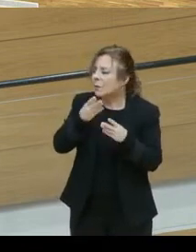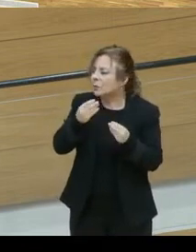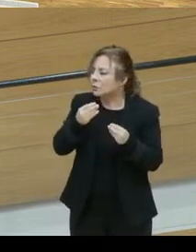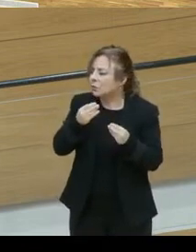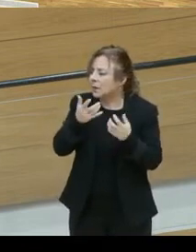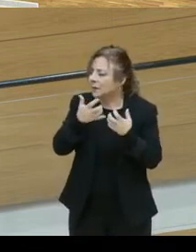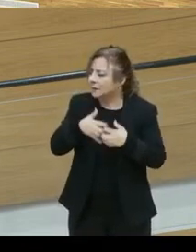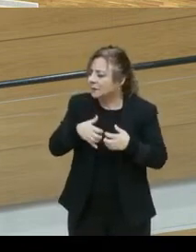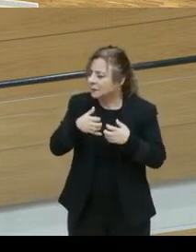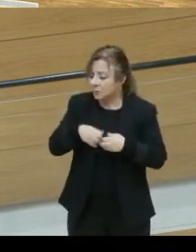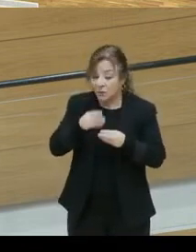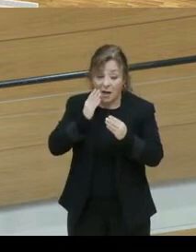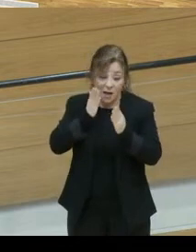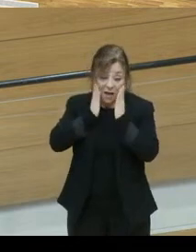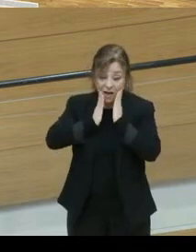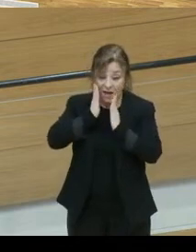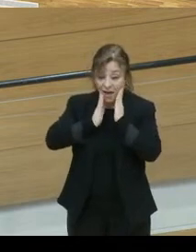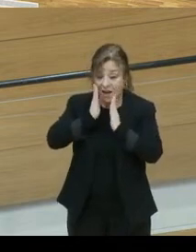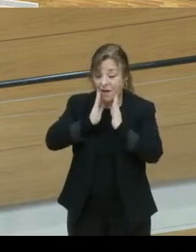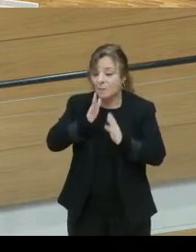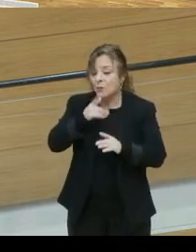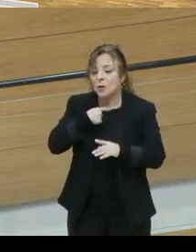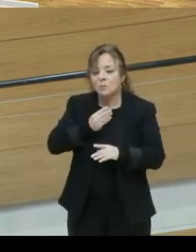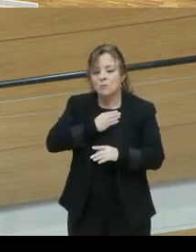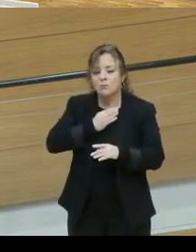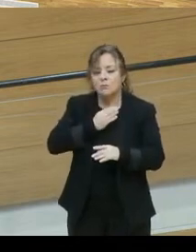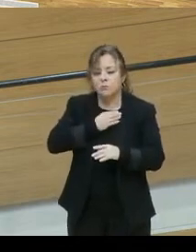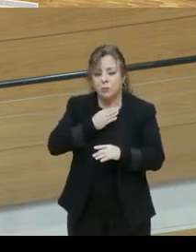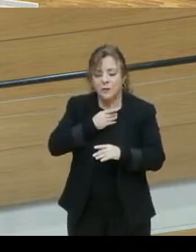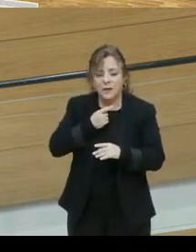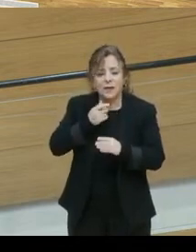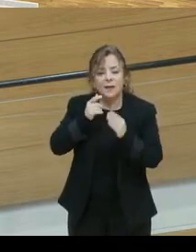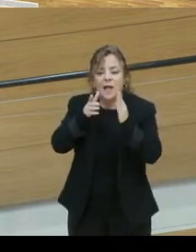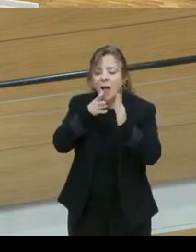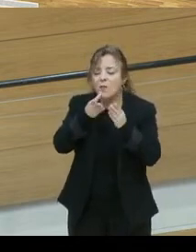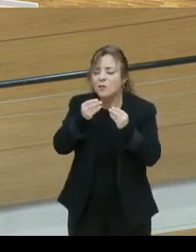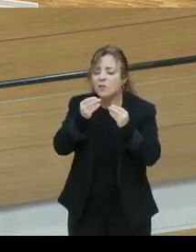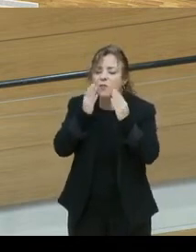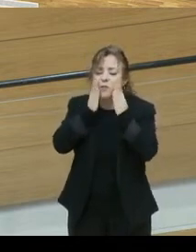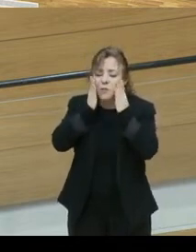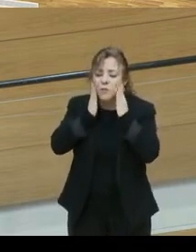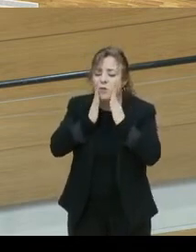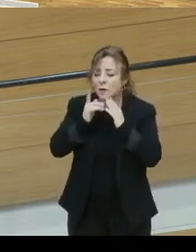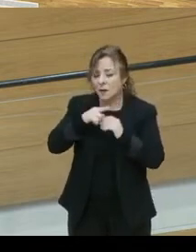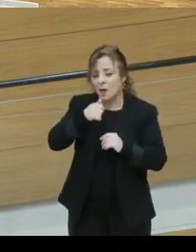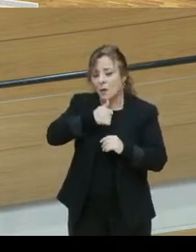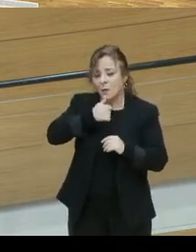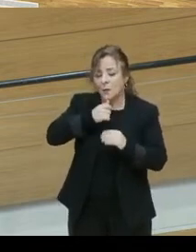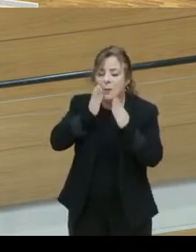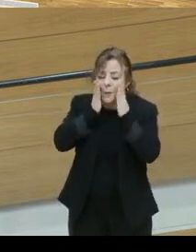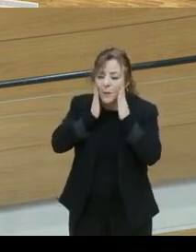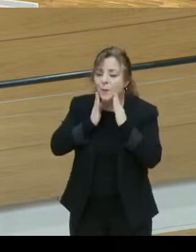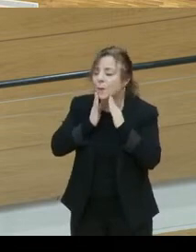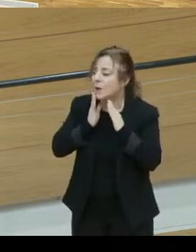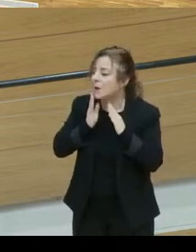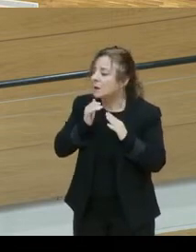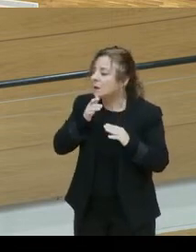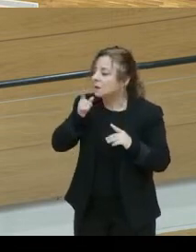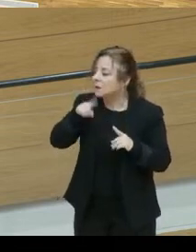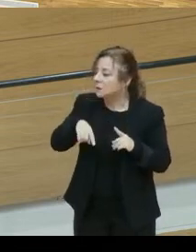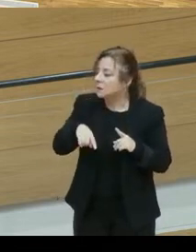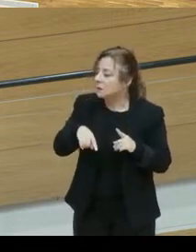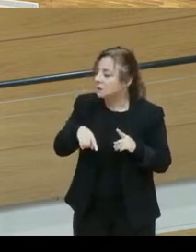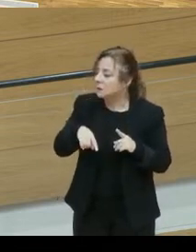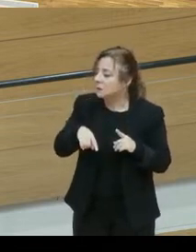en la industria cosmética, ya que tienen unas propiedades hidratantes y de resistencia, y